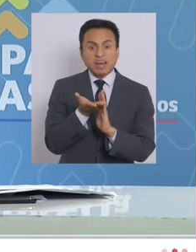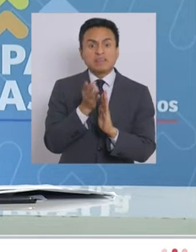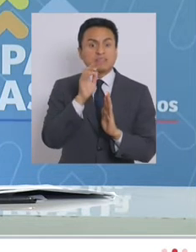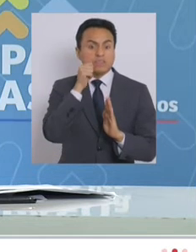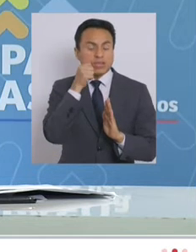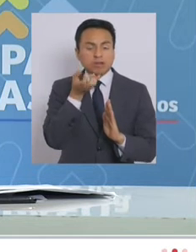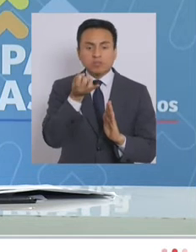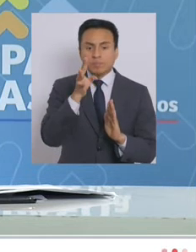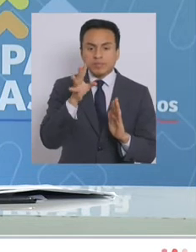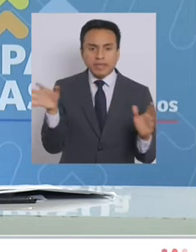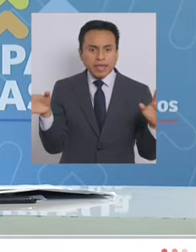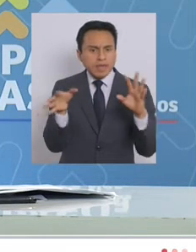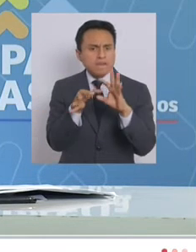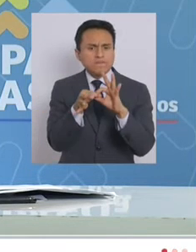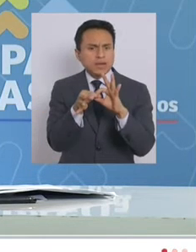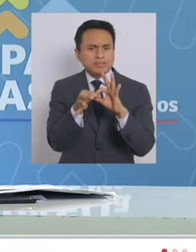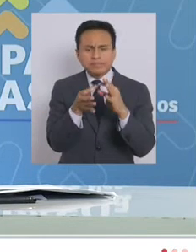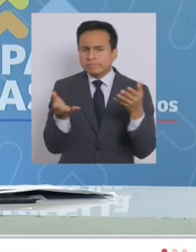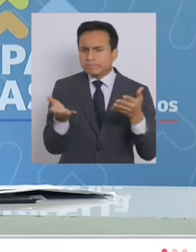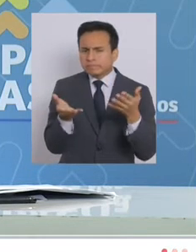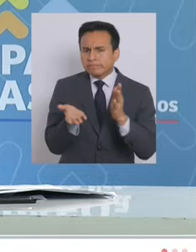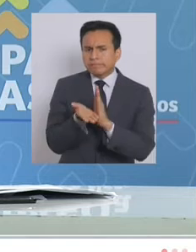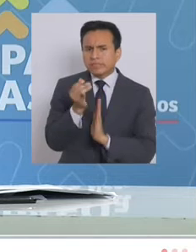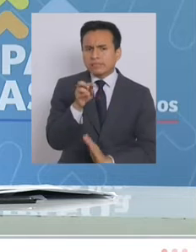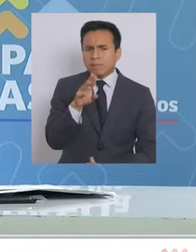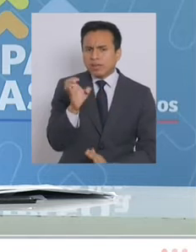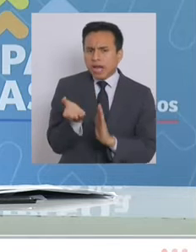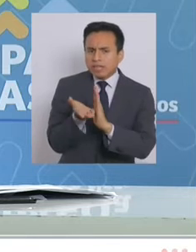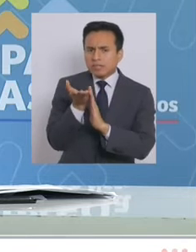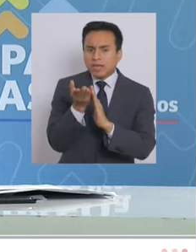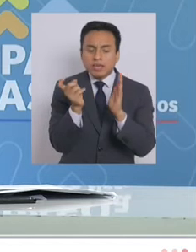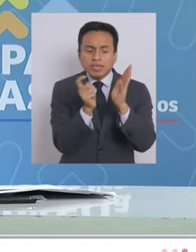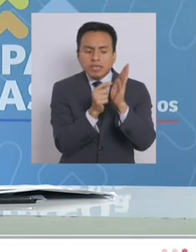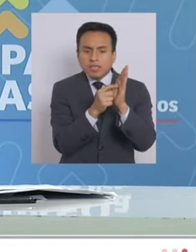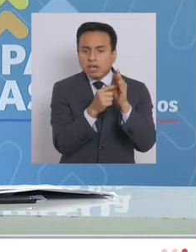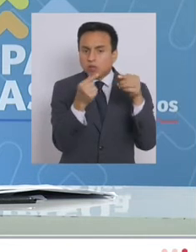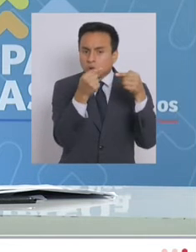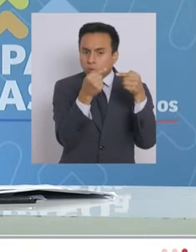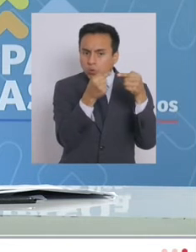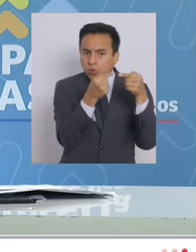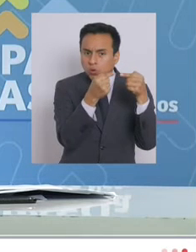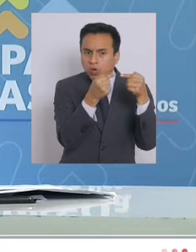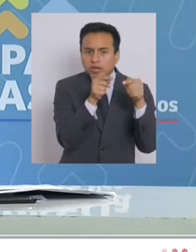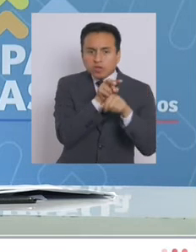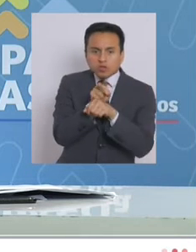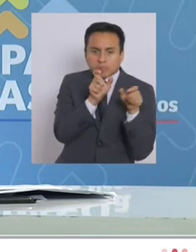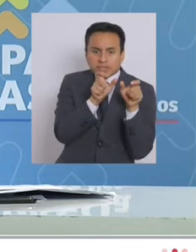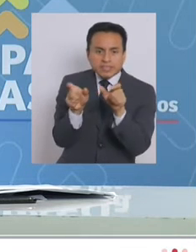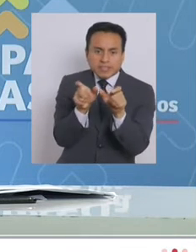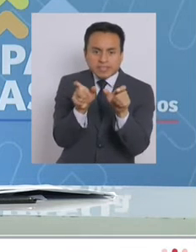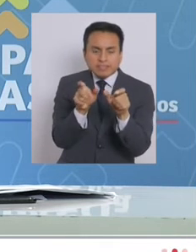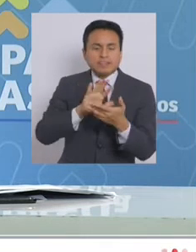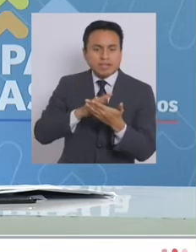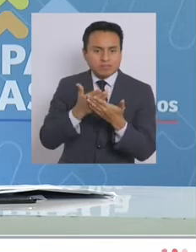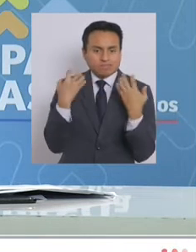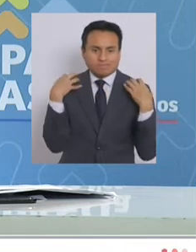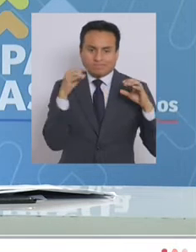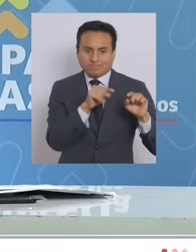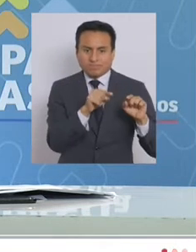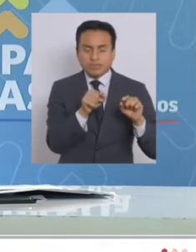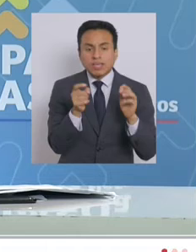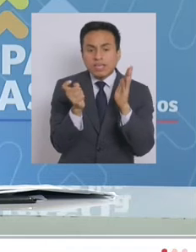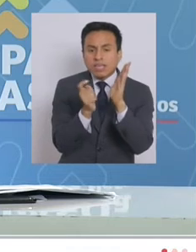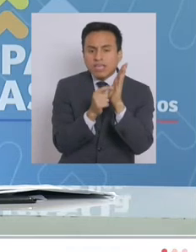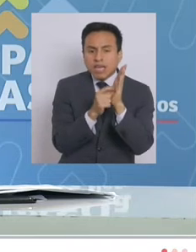hará sólo en base a un indicador que estará a cargo de la superintendencia de salud un